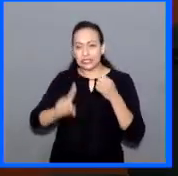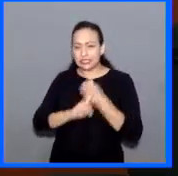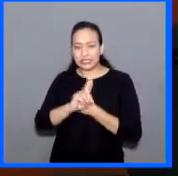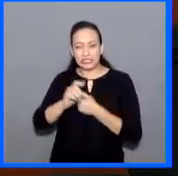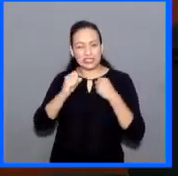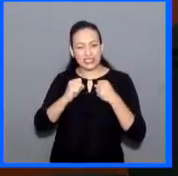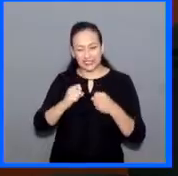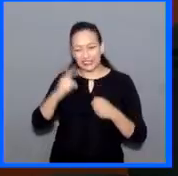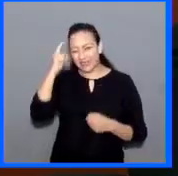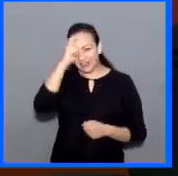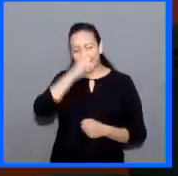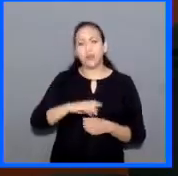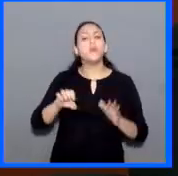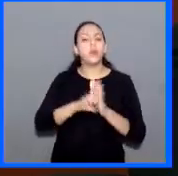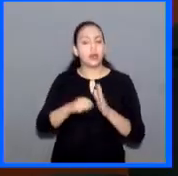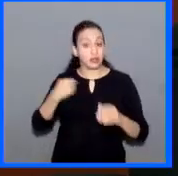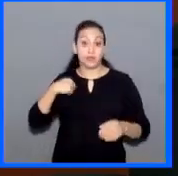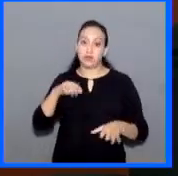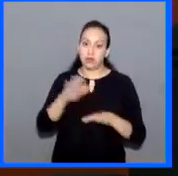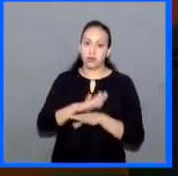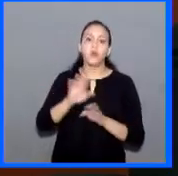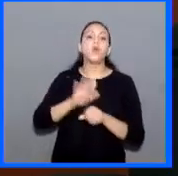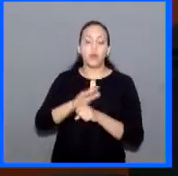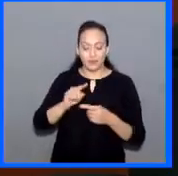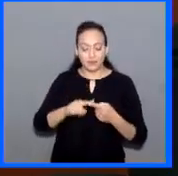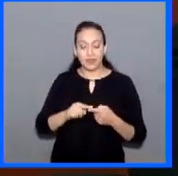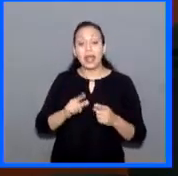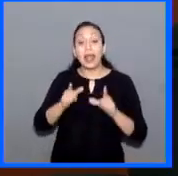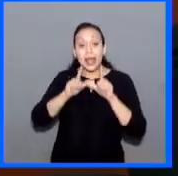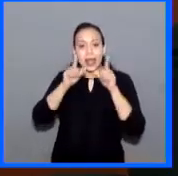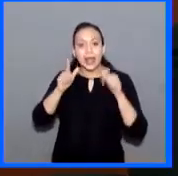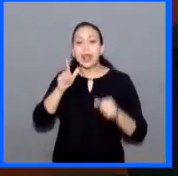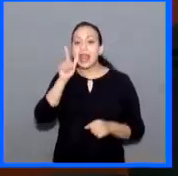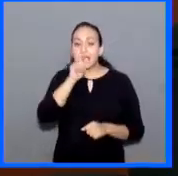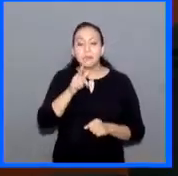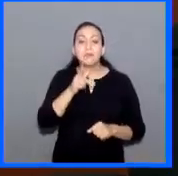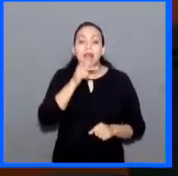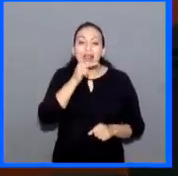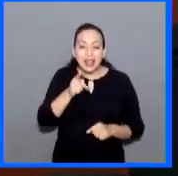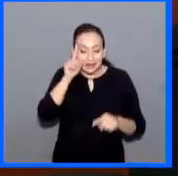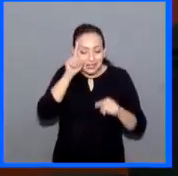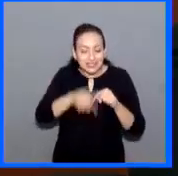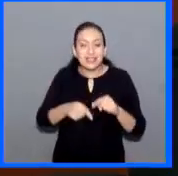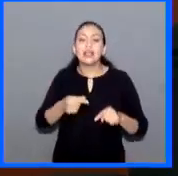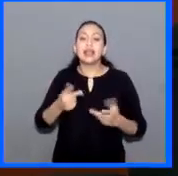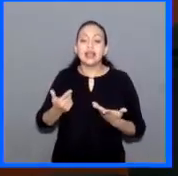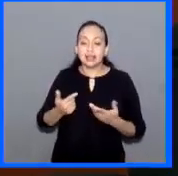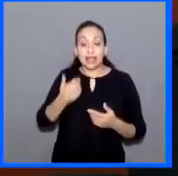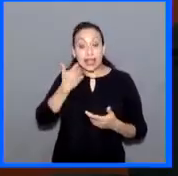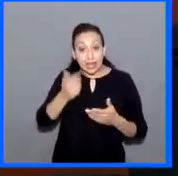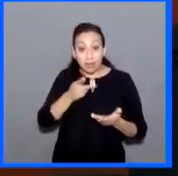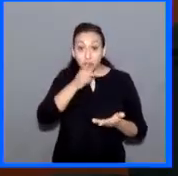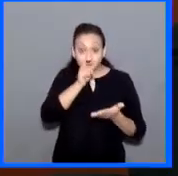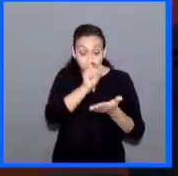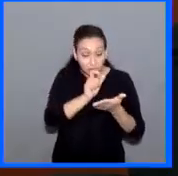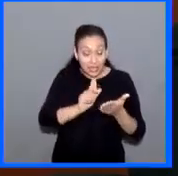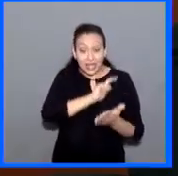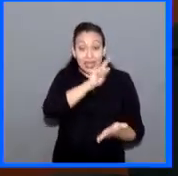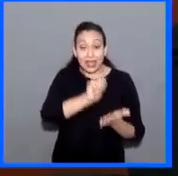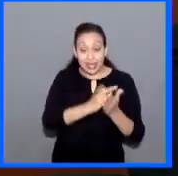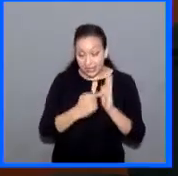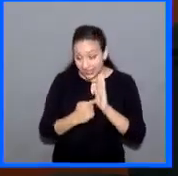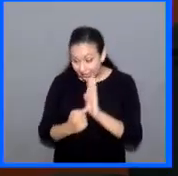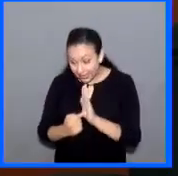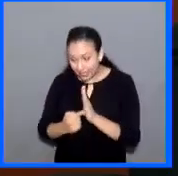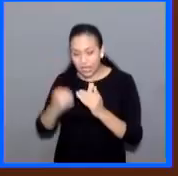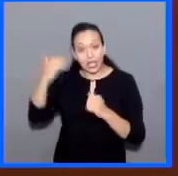cambiar. Por ejemplo, un lenguaje y preguntas no adecuadas a su desarrollo. Se espera que su narrativa sea como una narrativa de